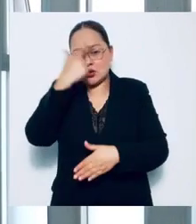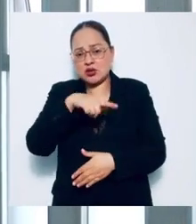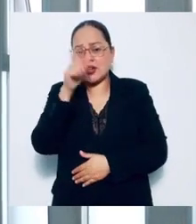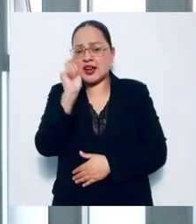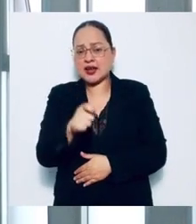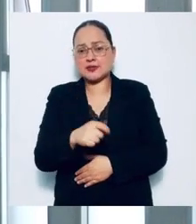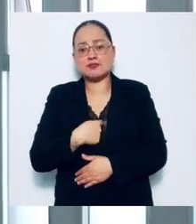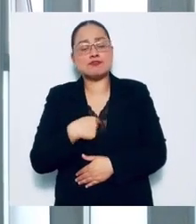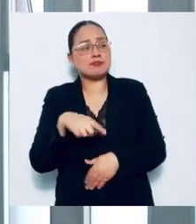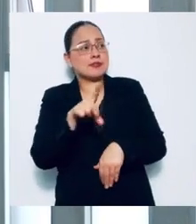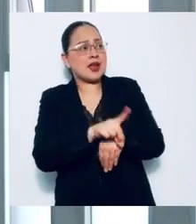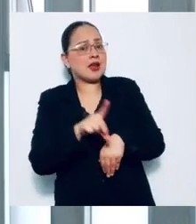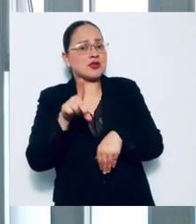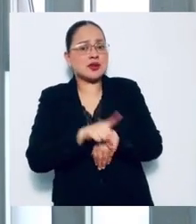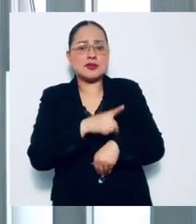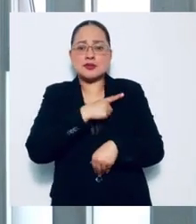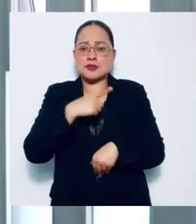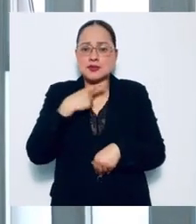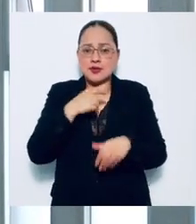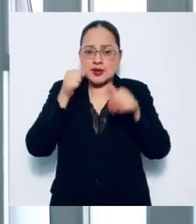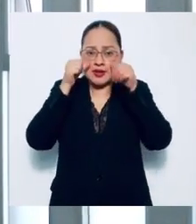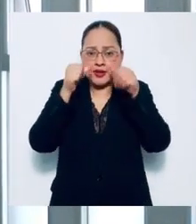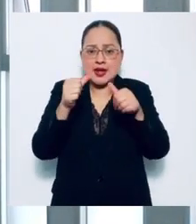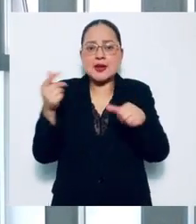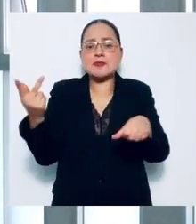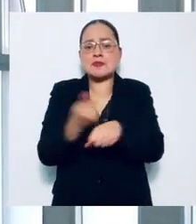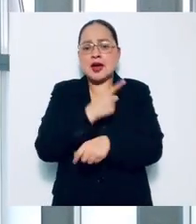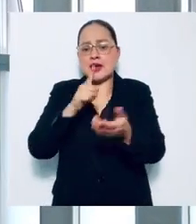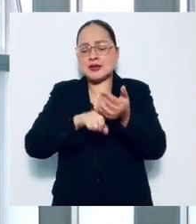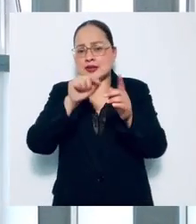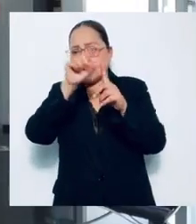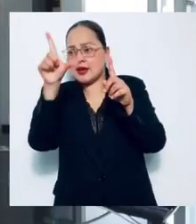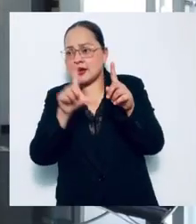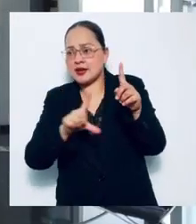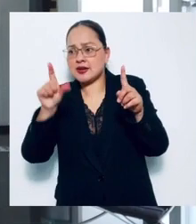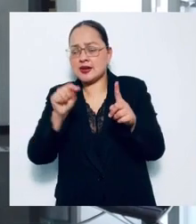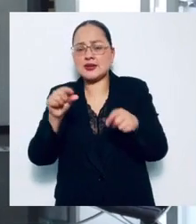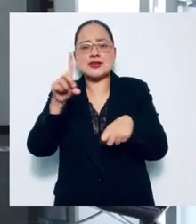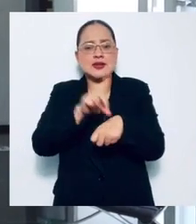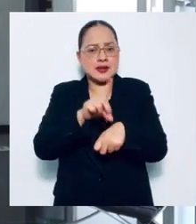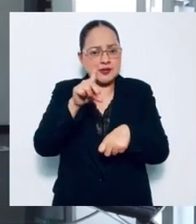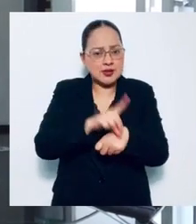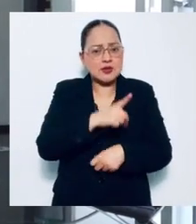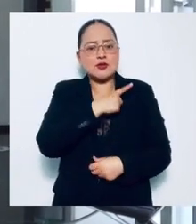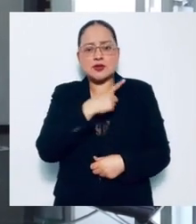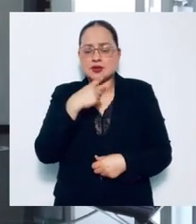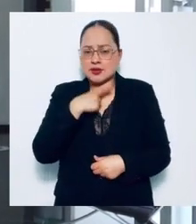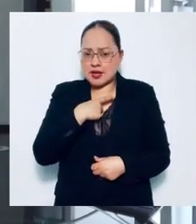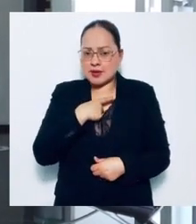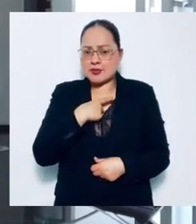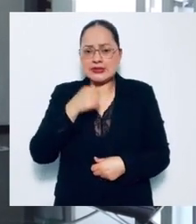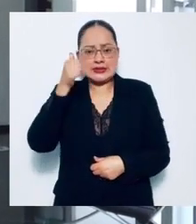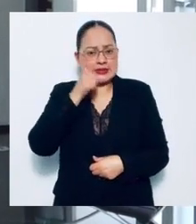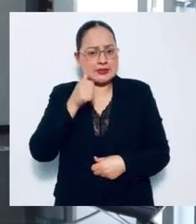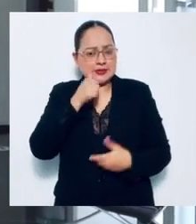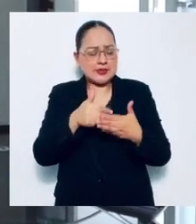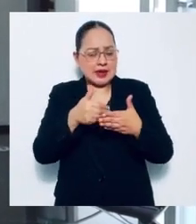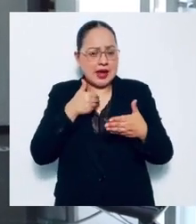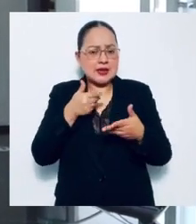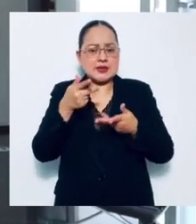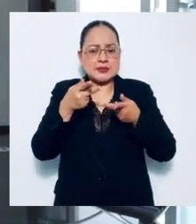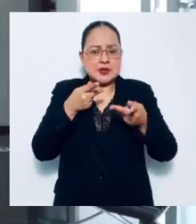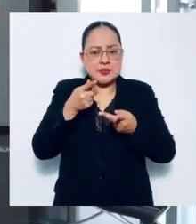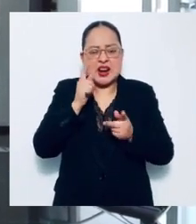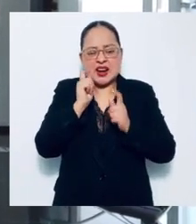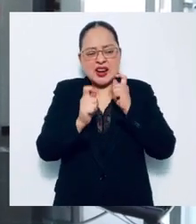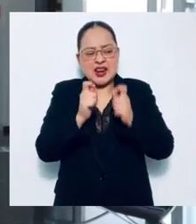Todos los días tienes que estar al pendiente del acontecer nacional. Todos los días tienes que prepararte para